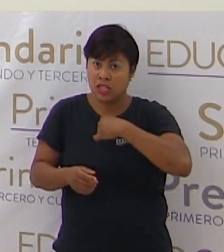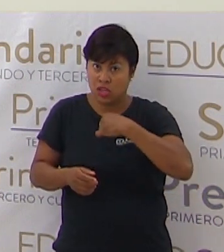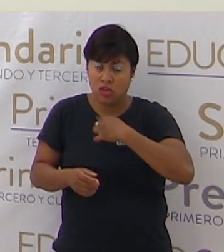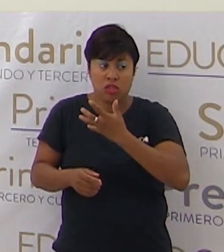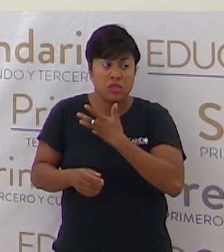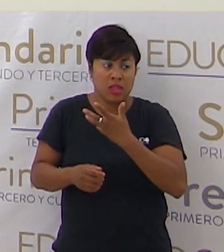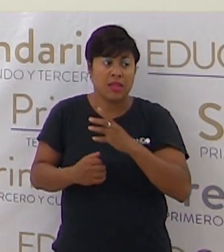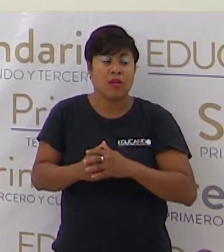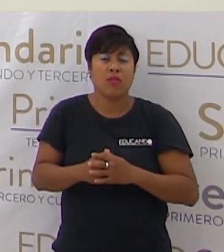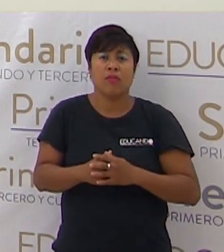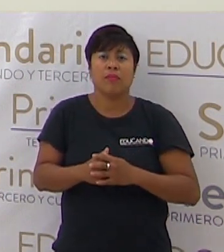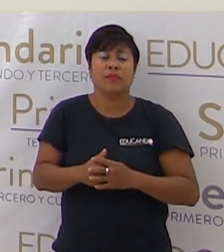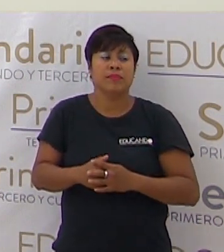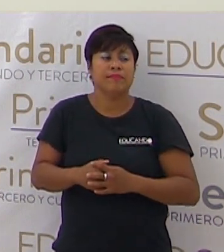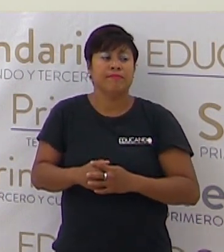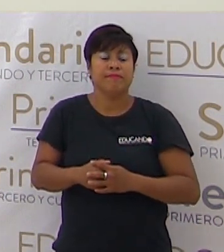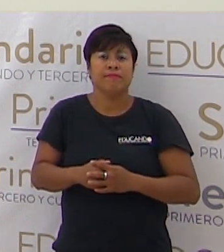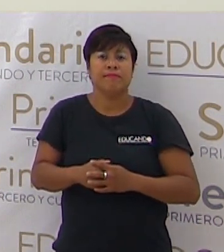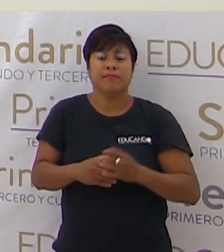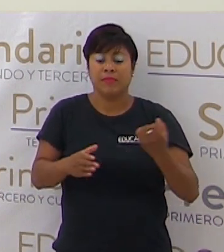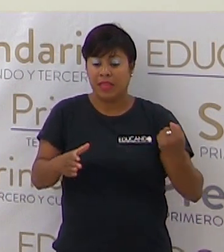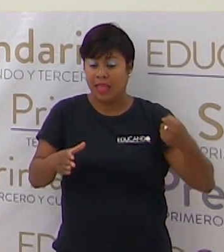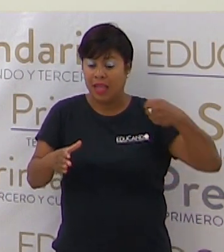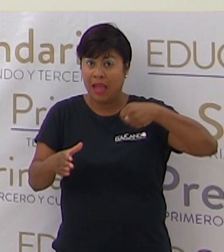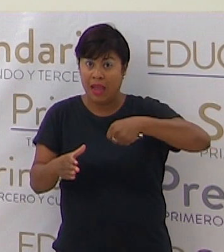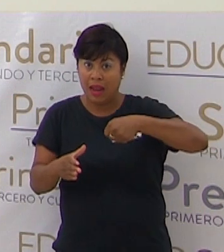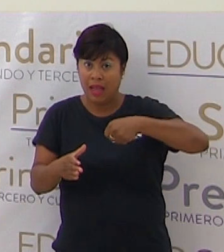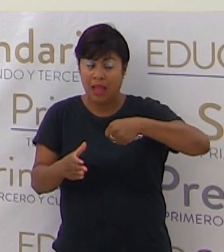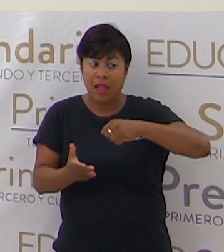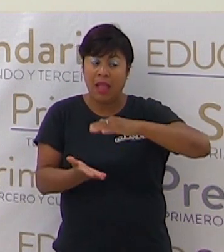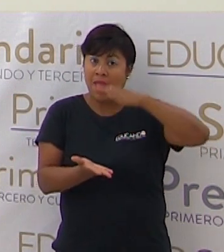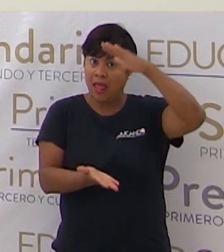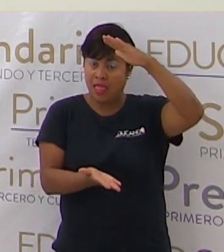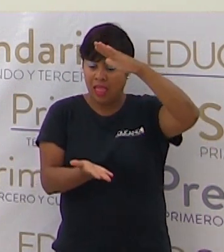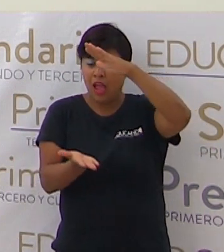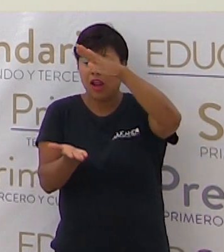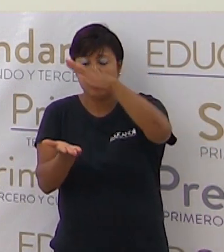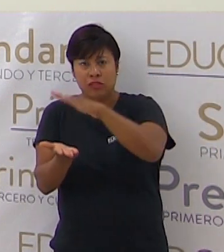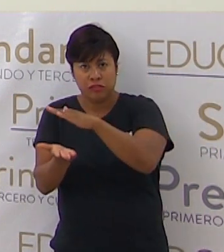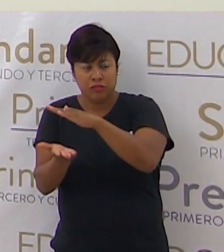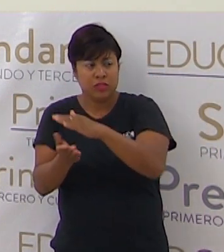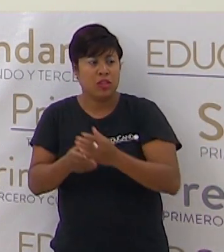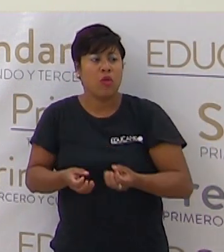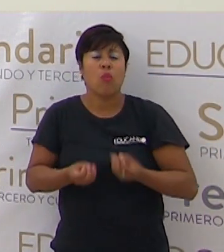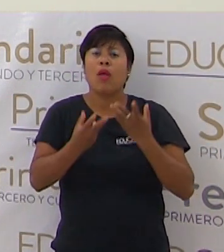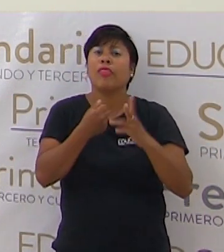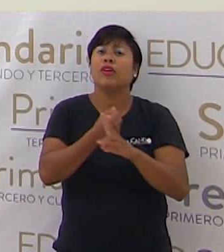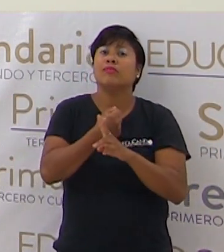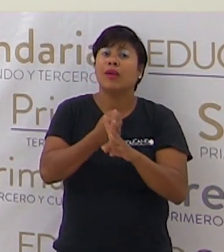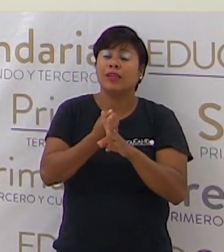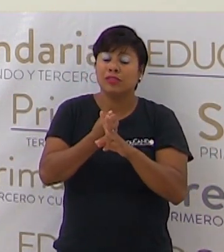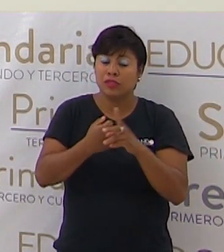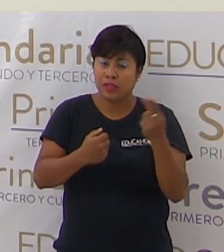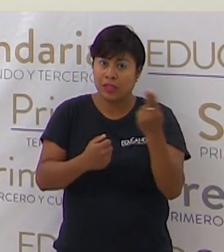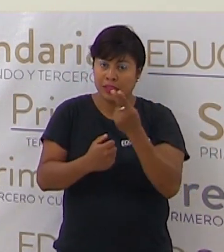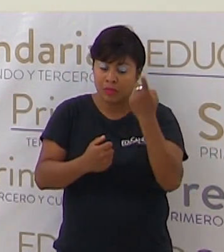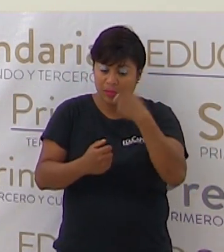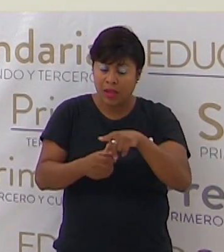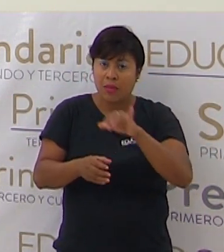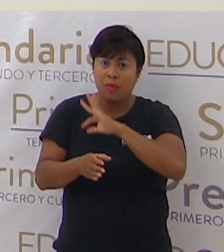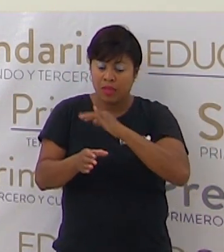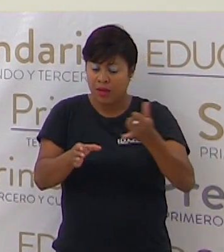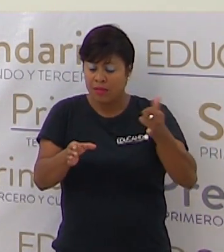tuviera una jarra grande y una pequeña? ¿Cuántos vasitos necesitaría para